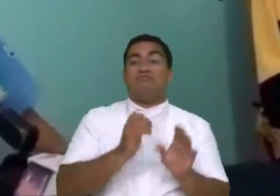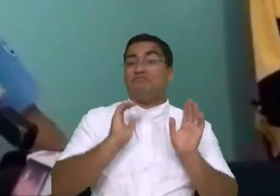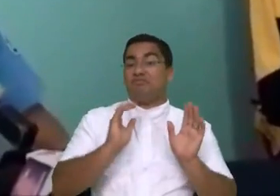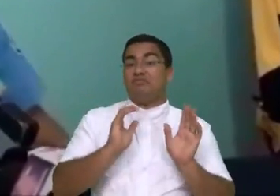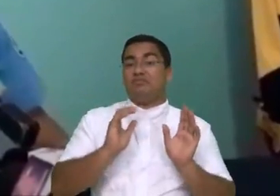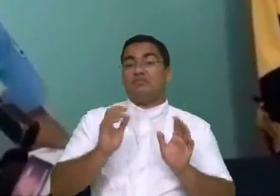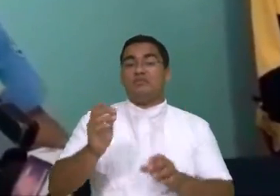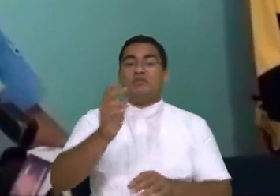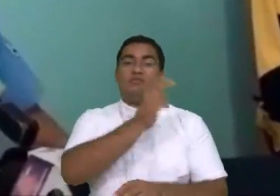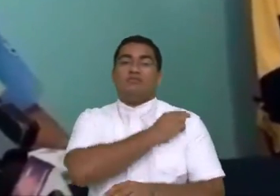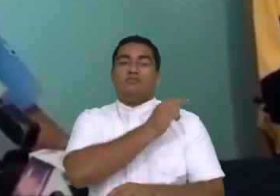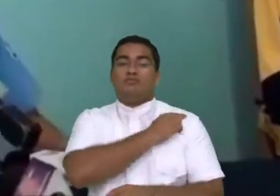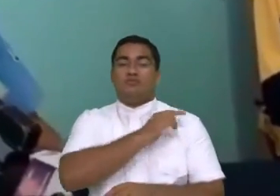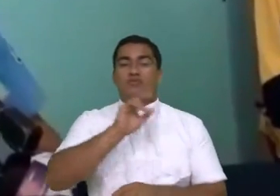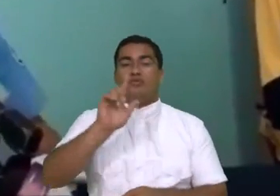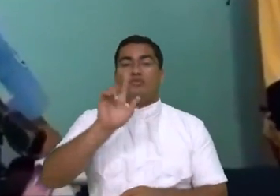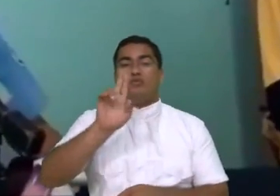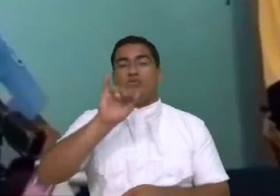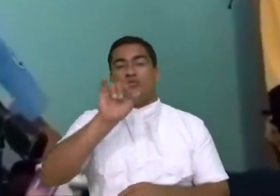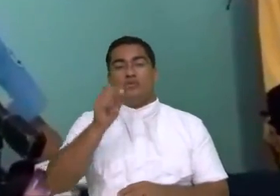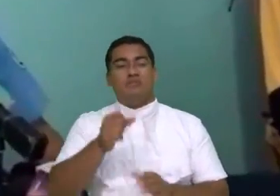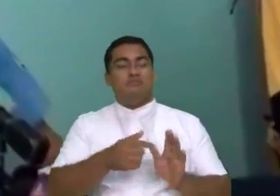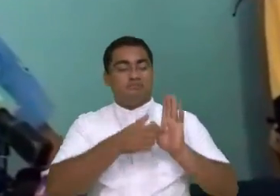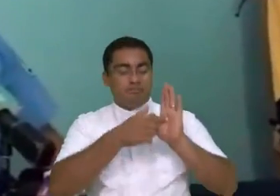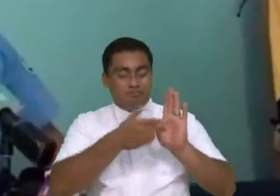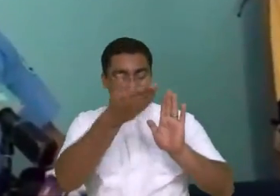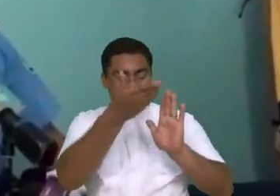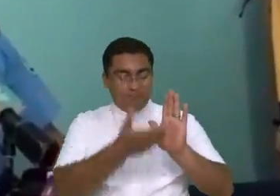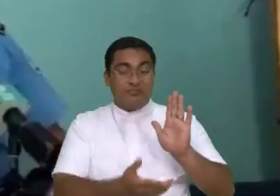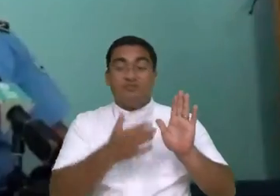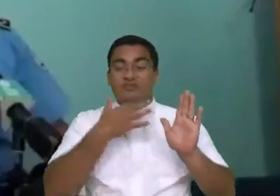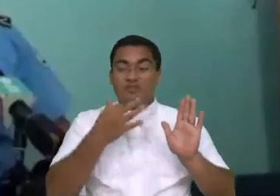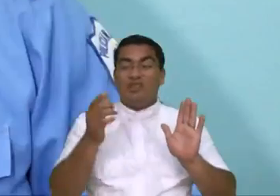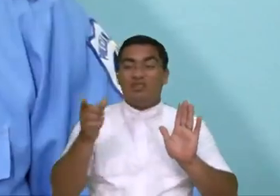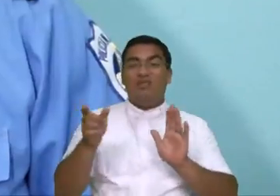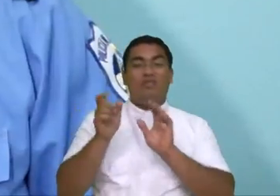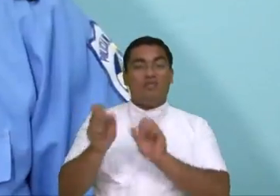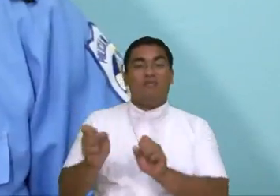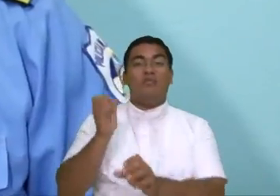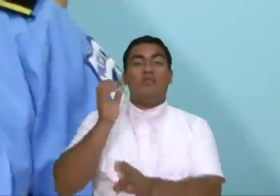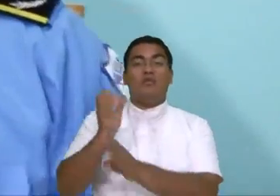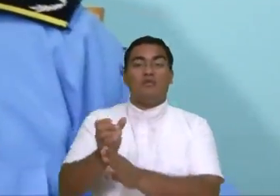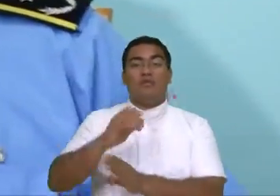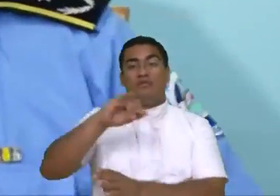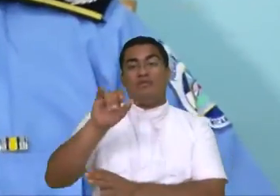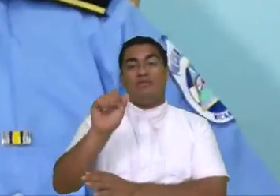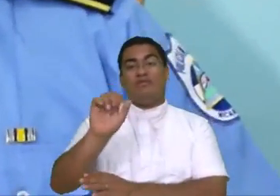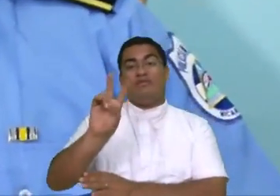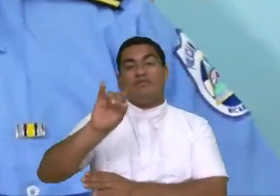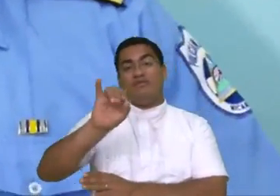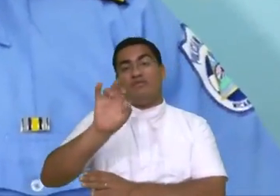Luis Barrante presentó las evidencias que inculpan a Javier Francisco Gutiérrez. La Policía Nacional